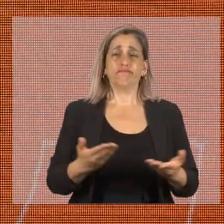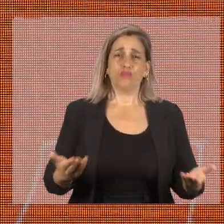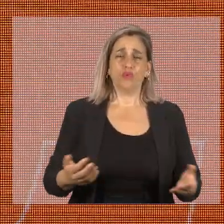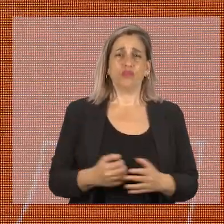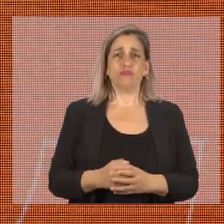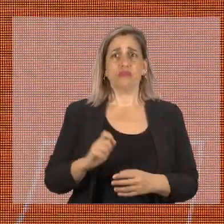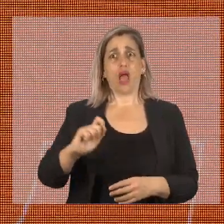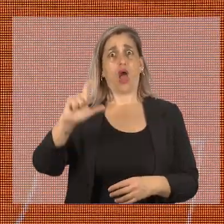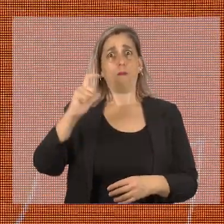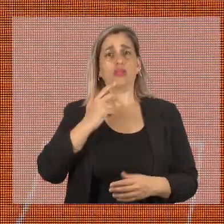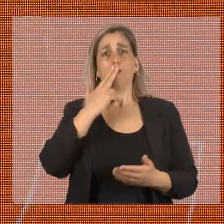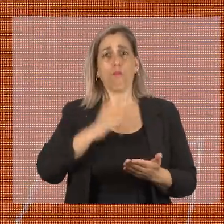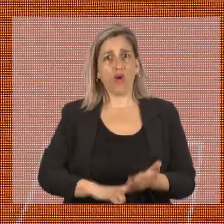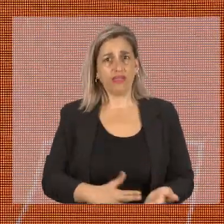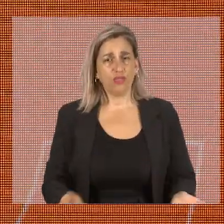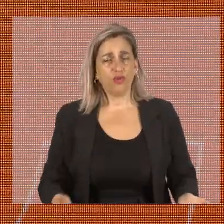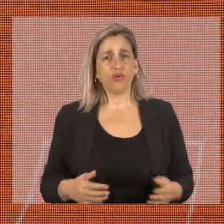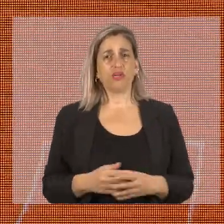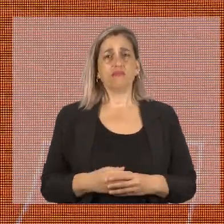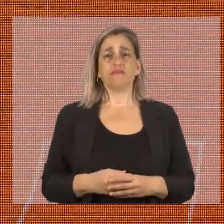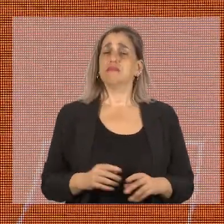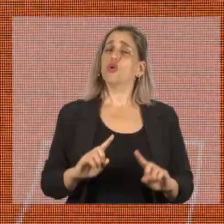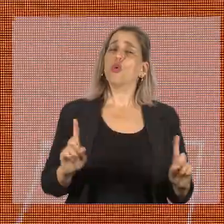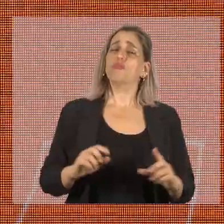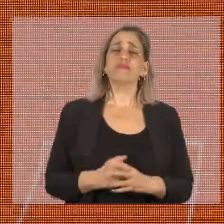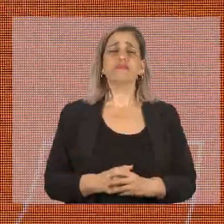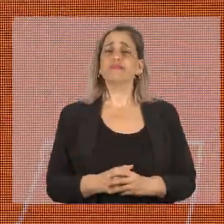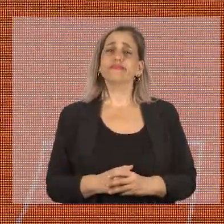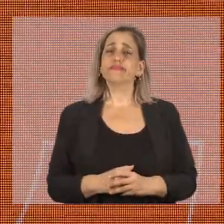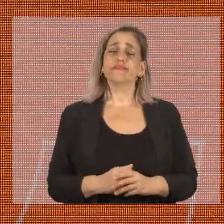Bueno, ¿aumento de impuestos? No.